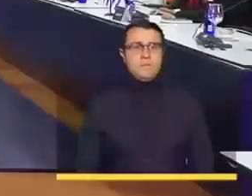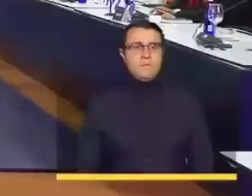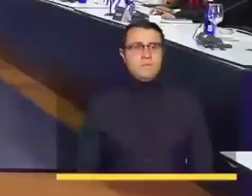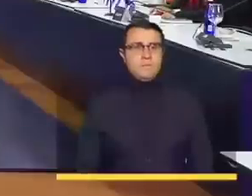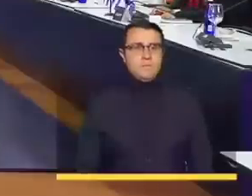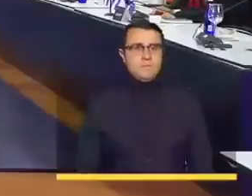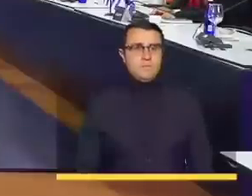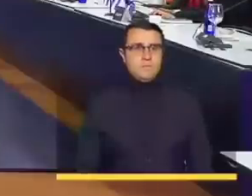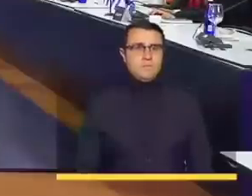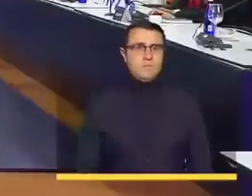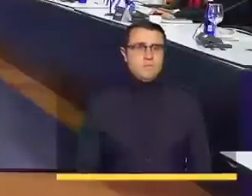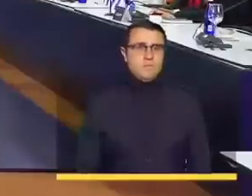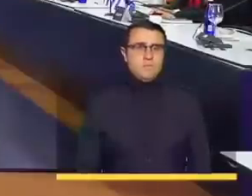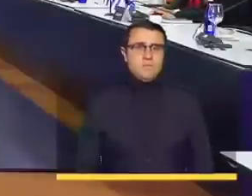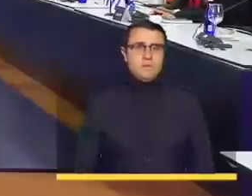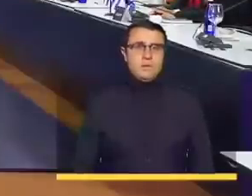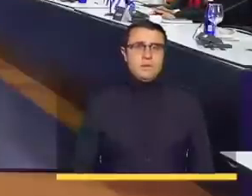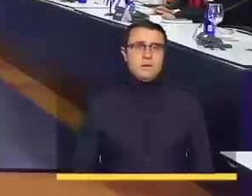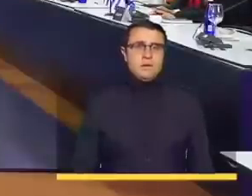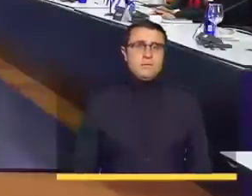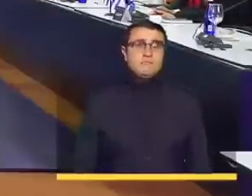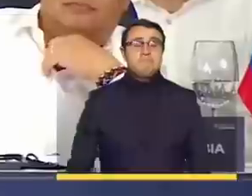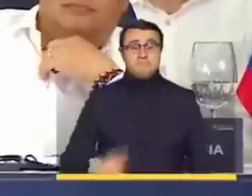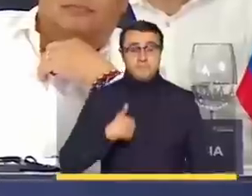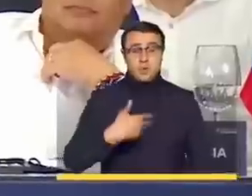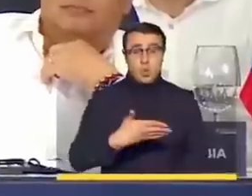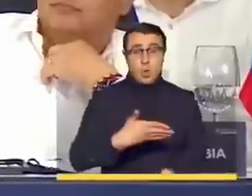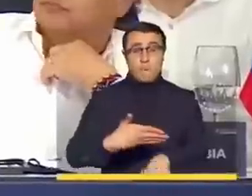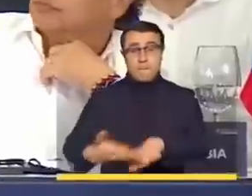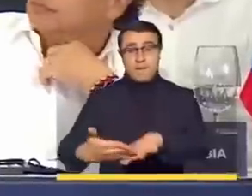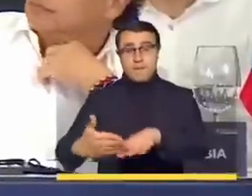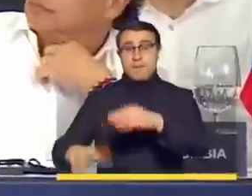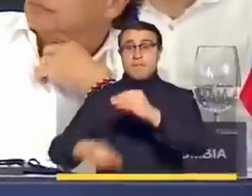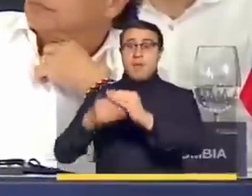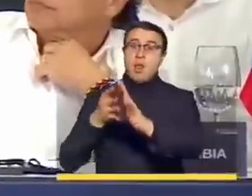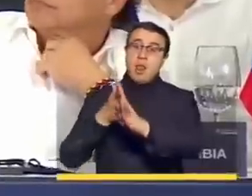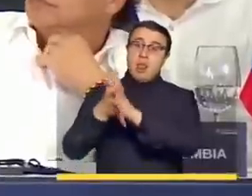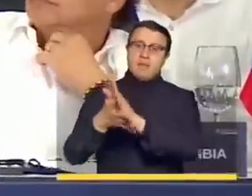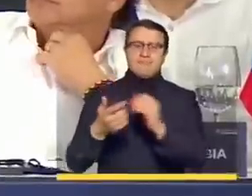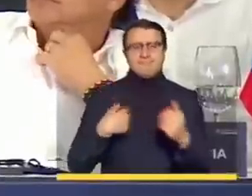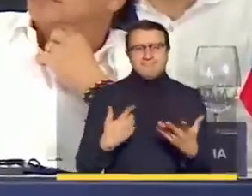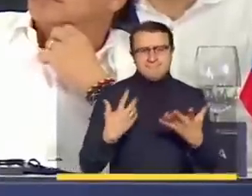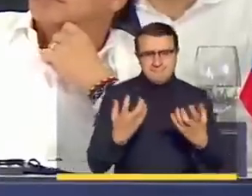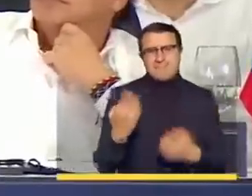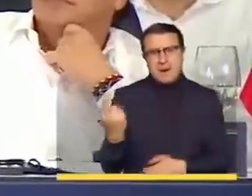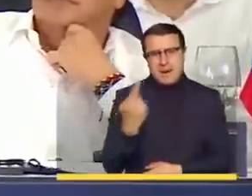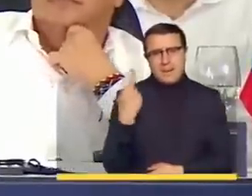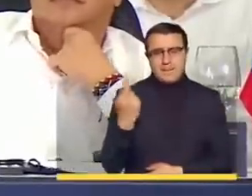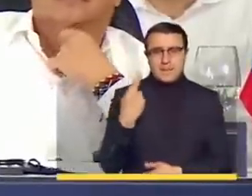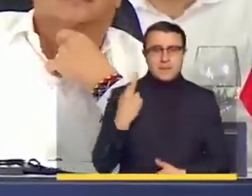Aunque lo voy a decir al rato, me voy a repetir.